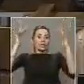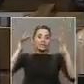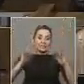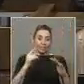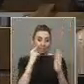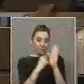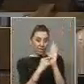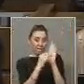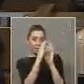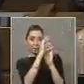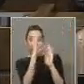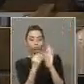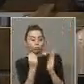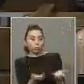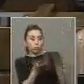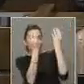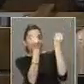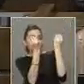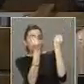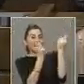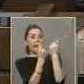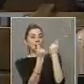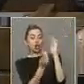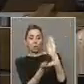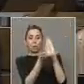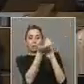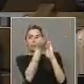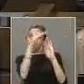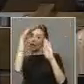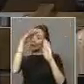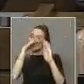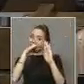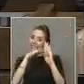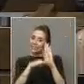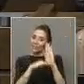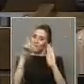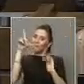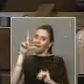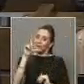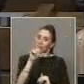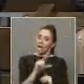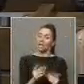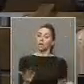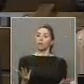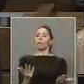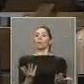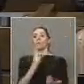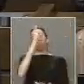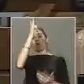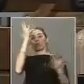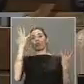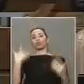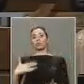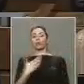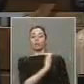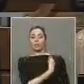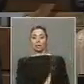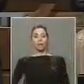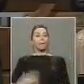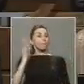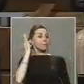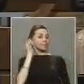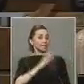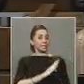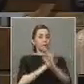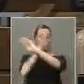cayendo, todos los indicadores económicos van en retroceso, por Dios que es importante que la Presidenta de Chile en su